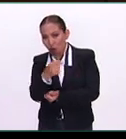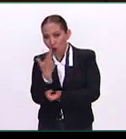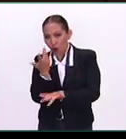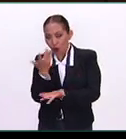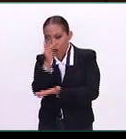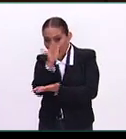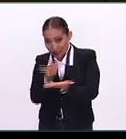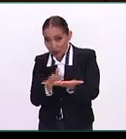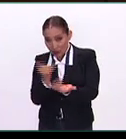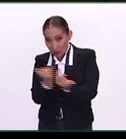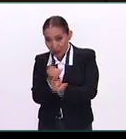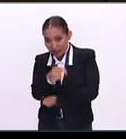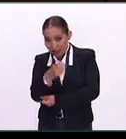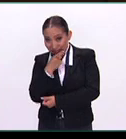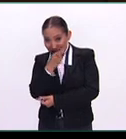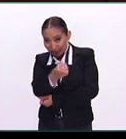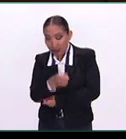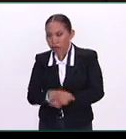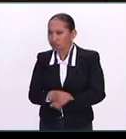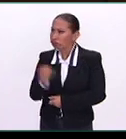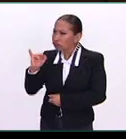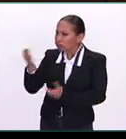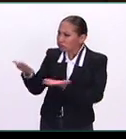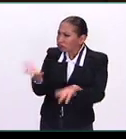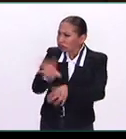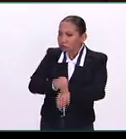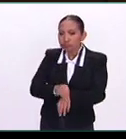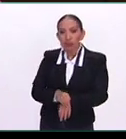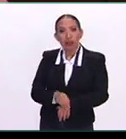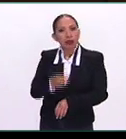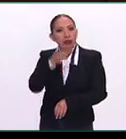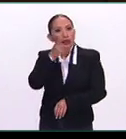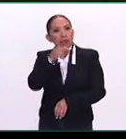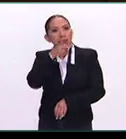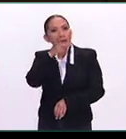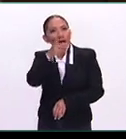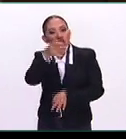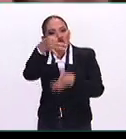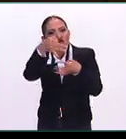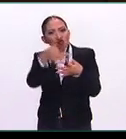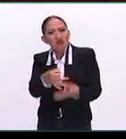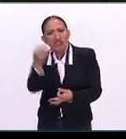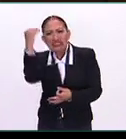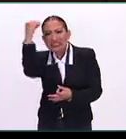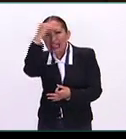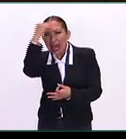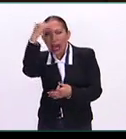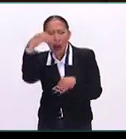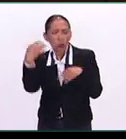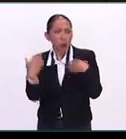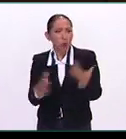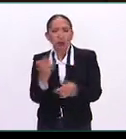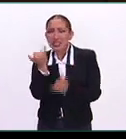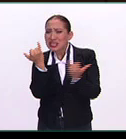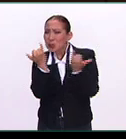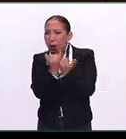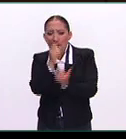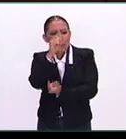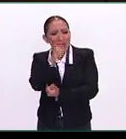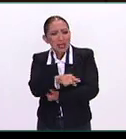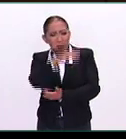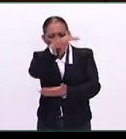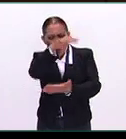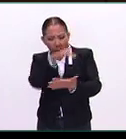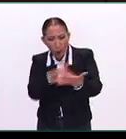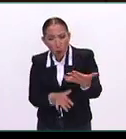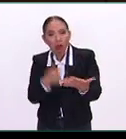ustedes leyendo? Sí. Y nos dice palabras sapientísimas, parecidas a los